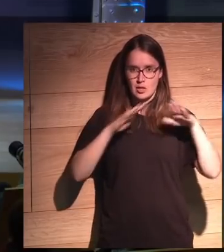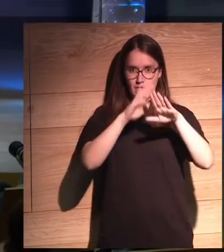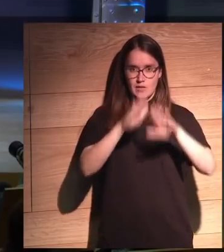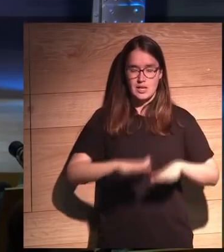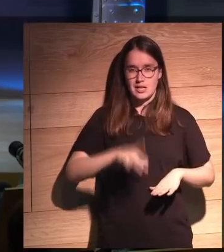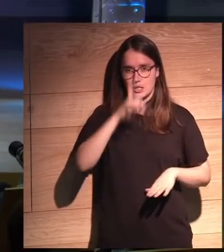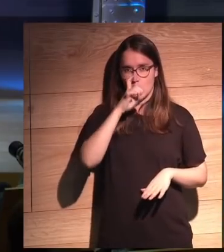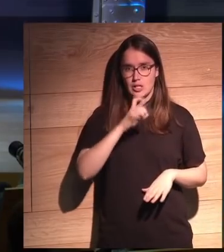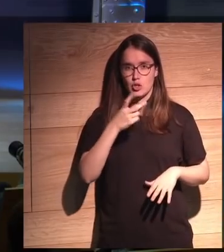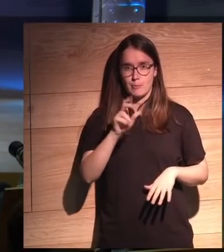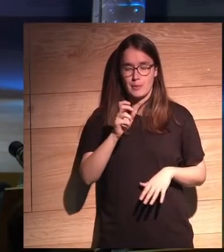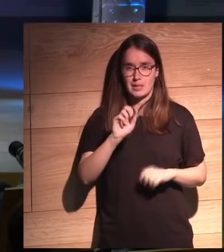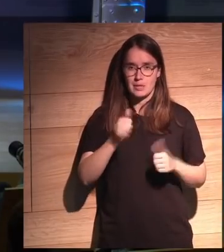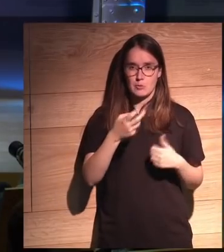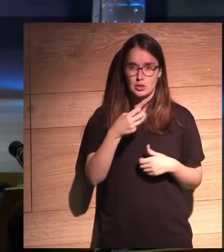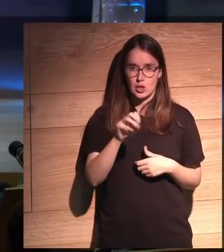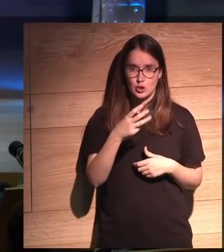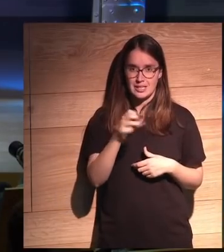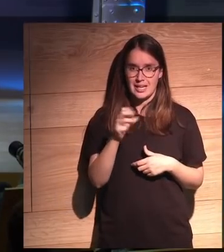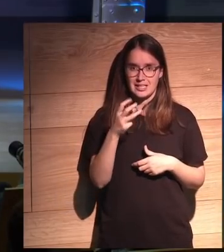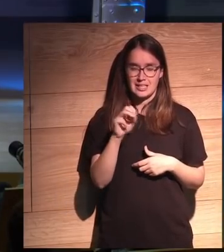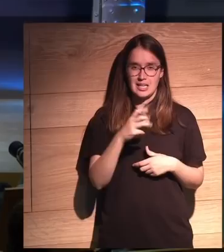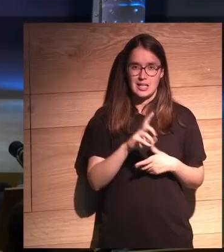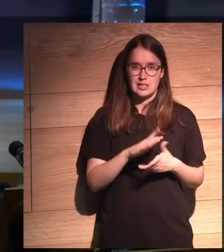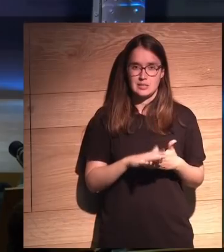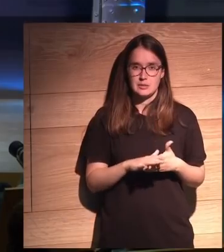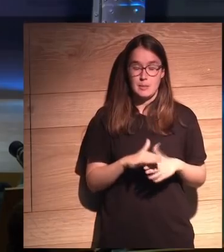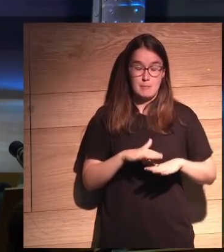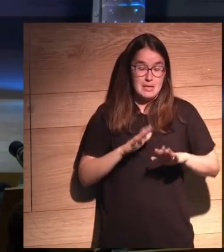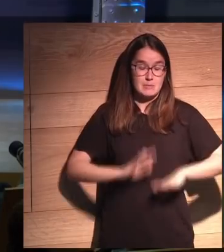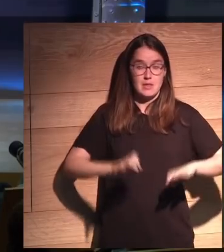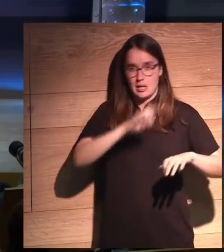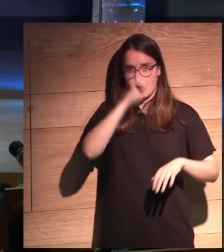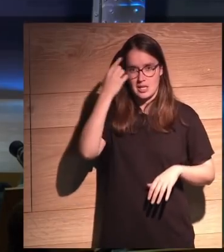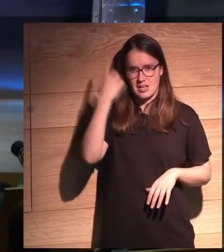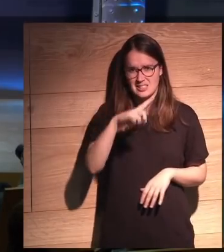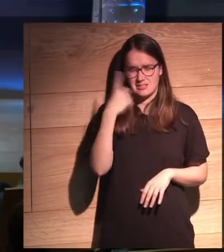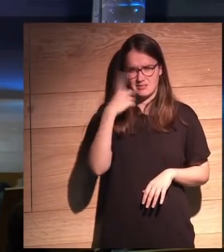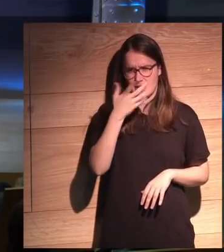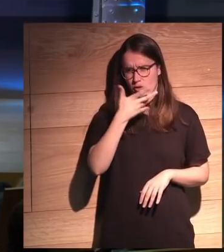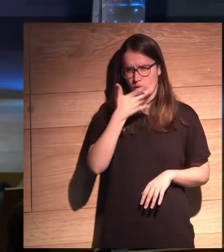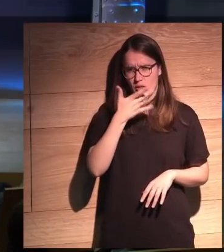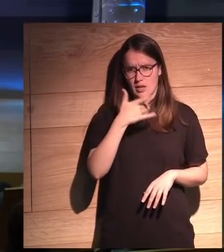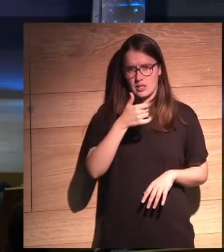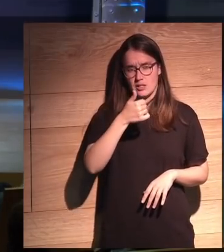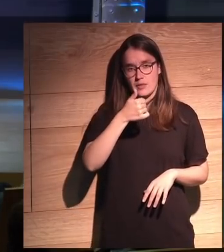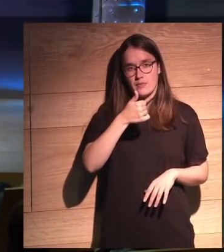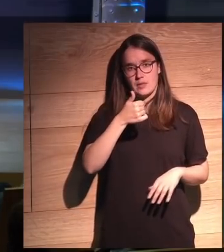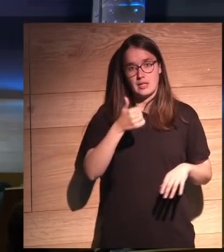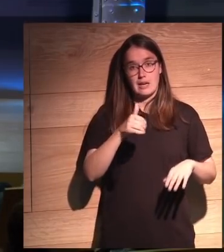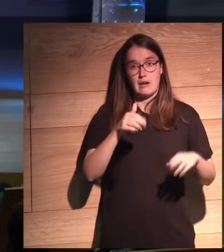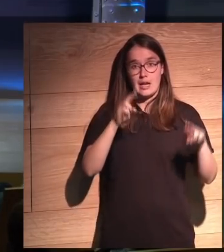de los años 20, principios de los 30, fundamentalmente en Madrid, ya sabéis, en torno a la residencia de